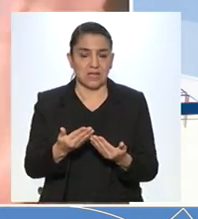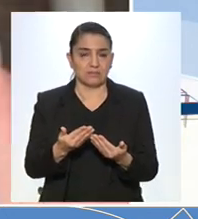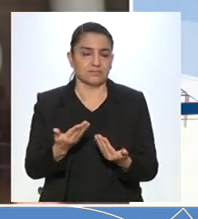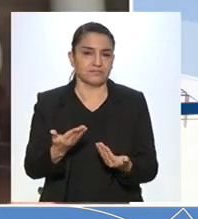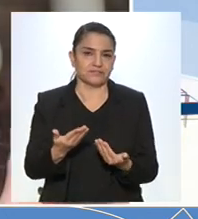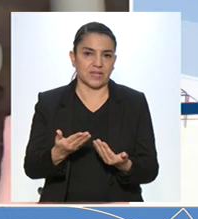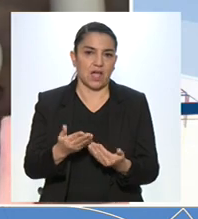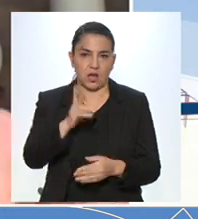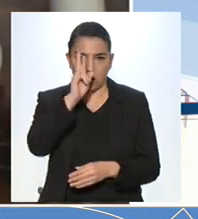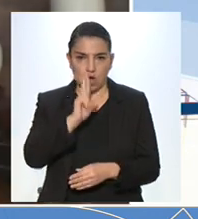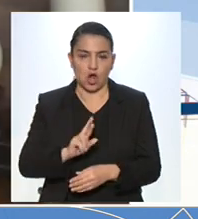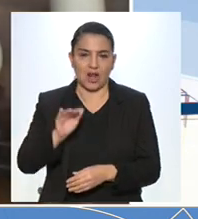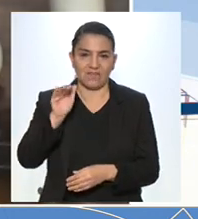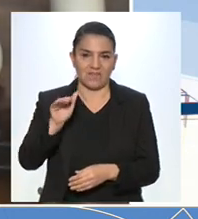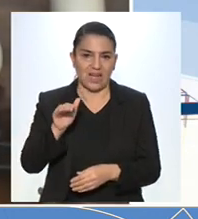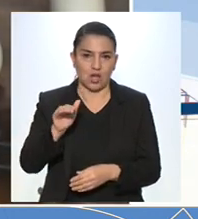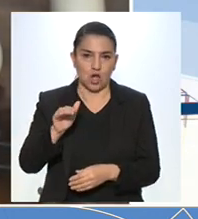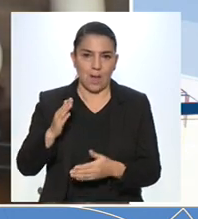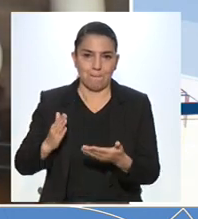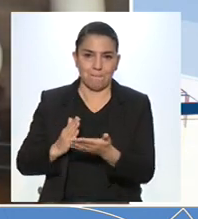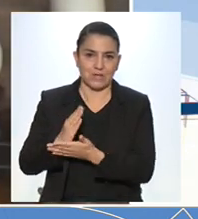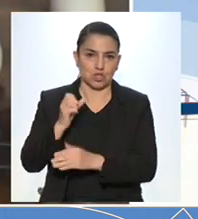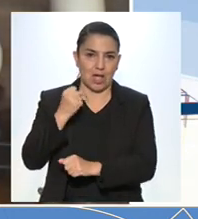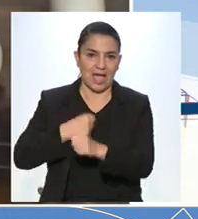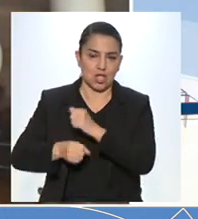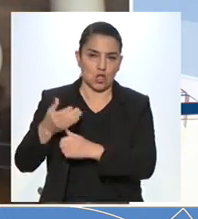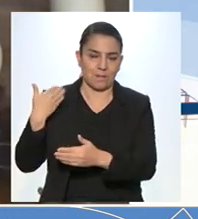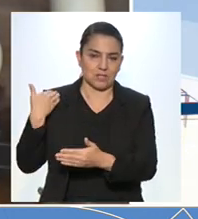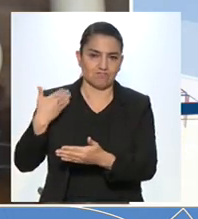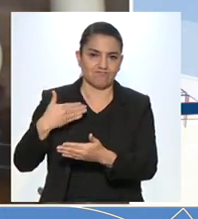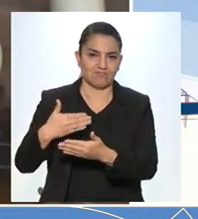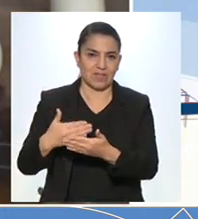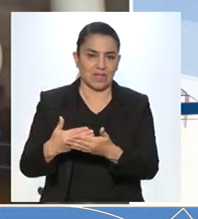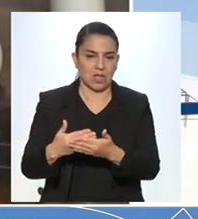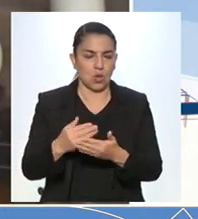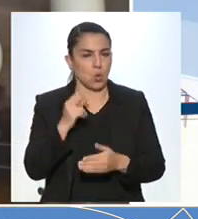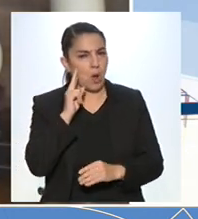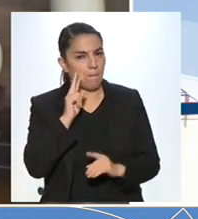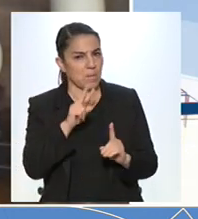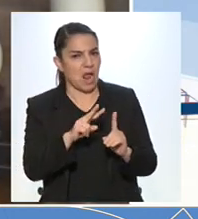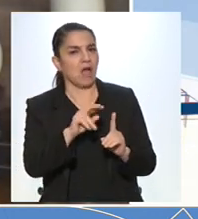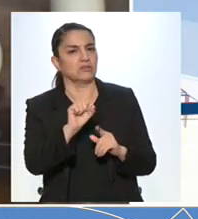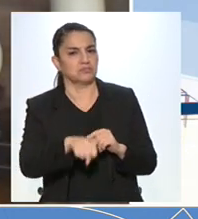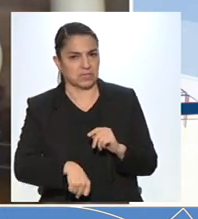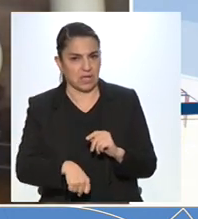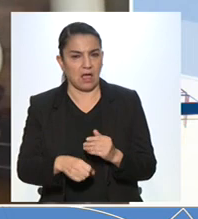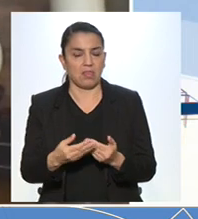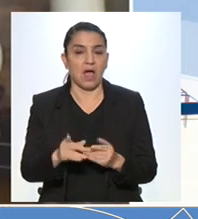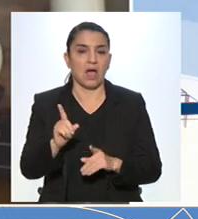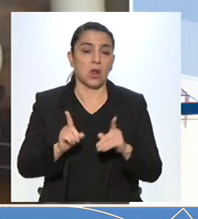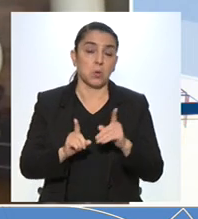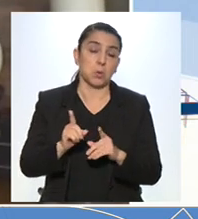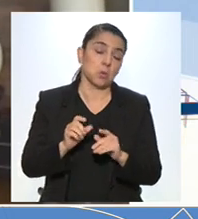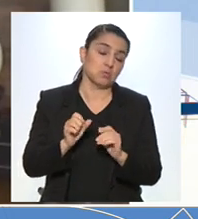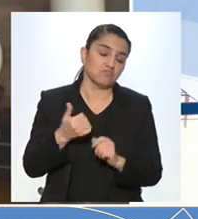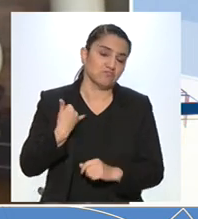desde el comienzo del año pasado hasta ahora, creo que ha sido una mirada aceptada. Algunos pueden no